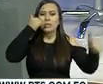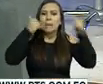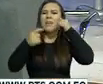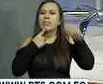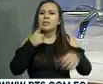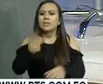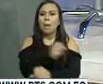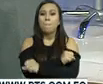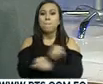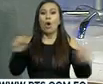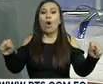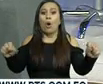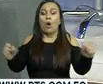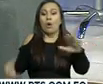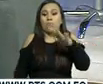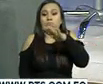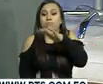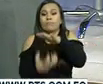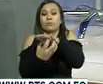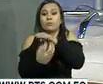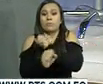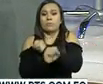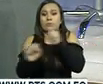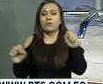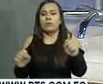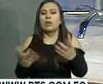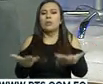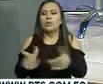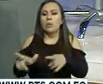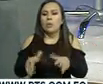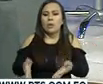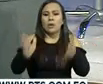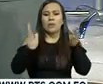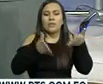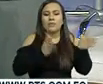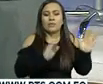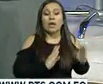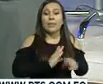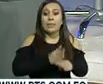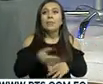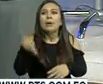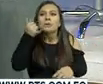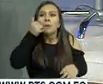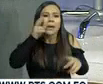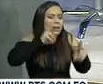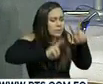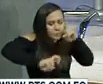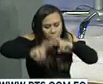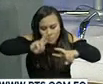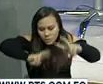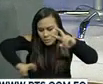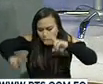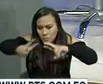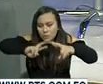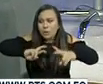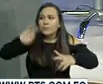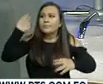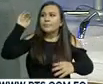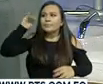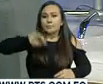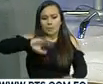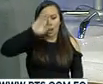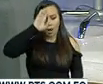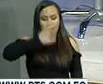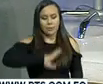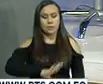alertaban de la existencia de artefactos explosivos en esas dependencias después de las inspecciones del grupo de intervención y rescate